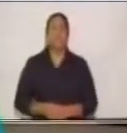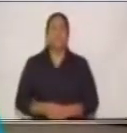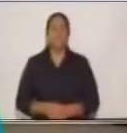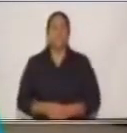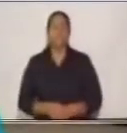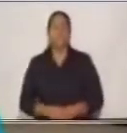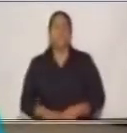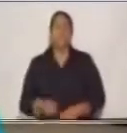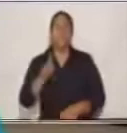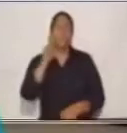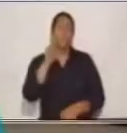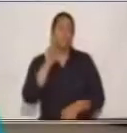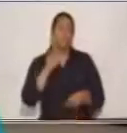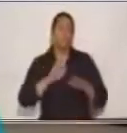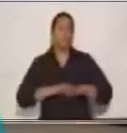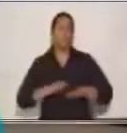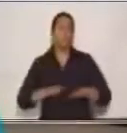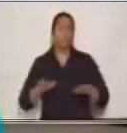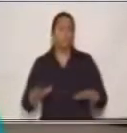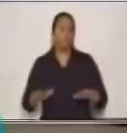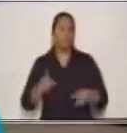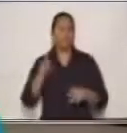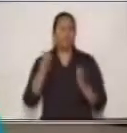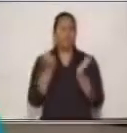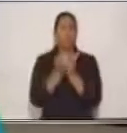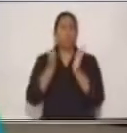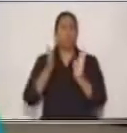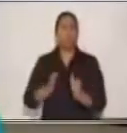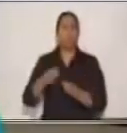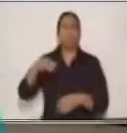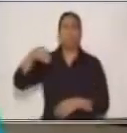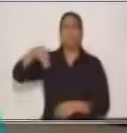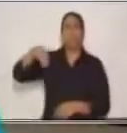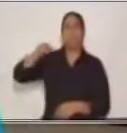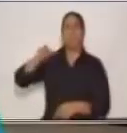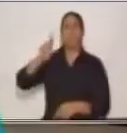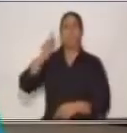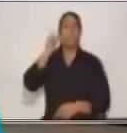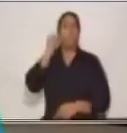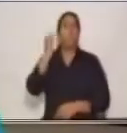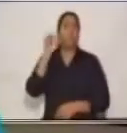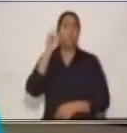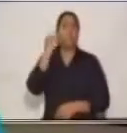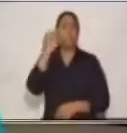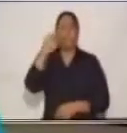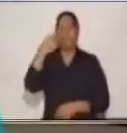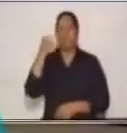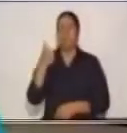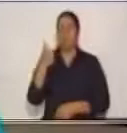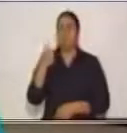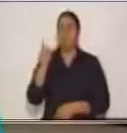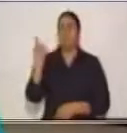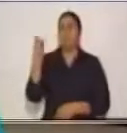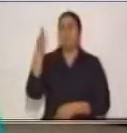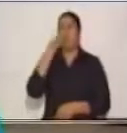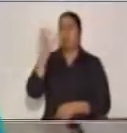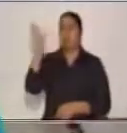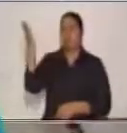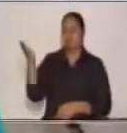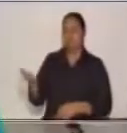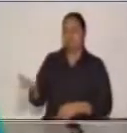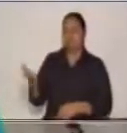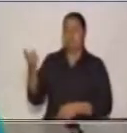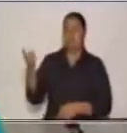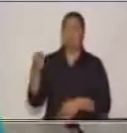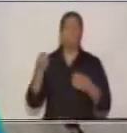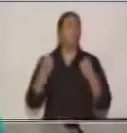Hay una niña que es una estudiante que se llama Margarita. Ella está realizando un